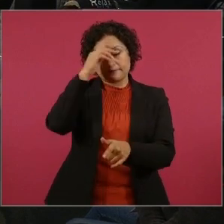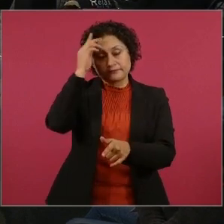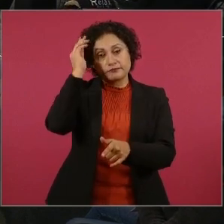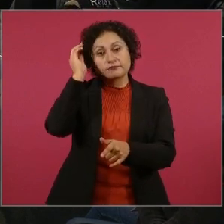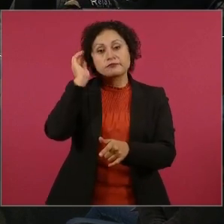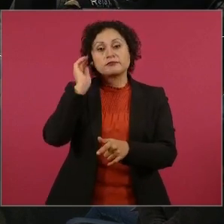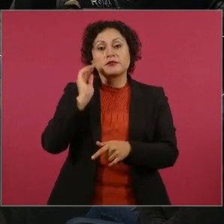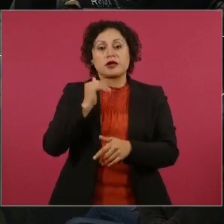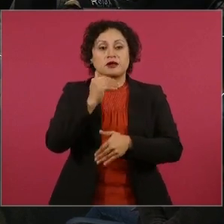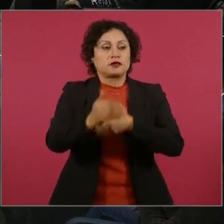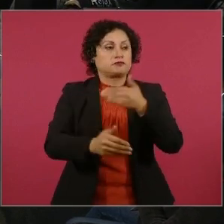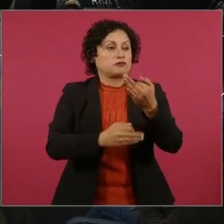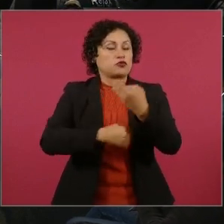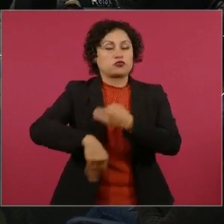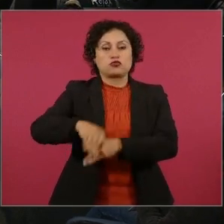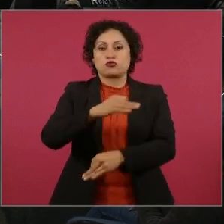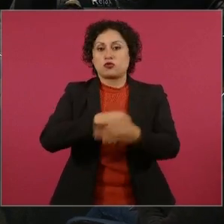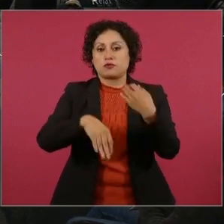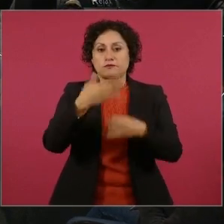marchen las